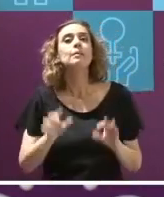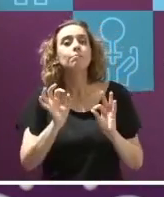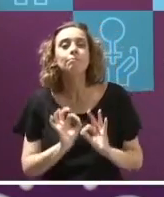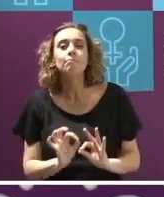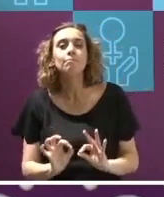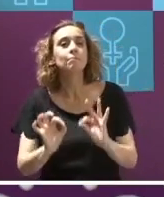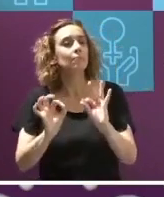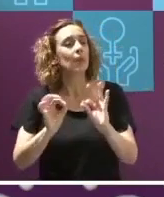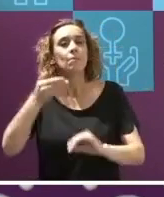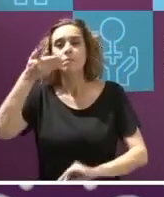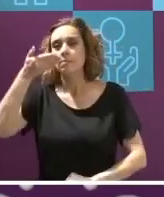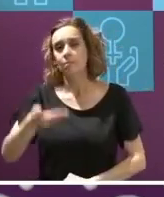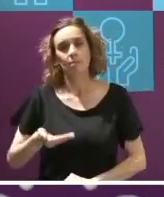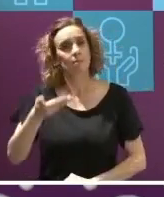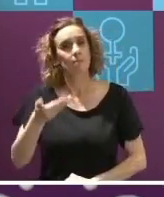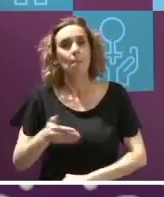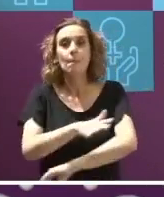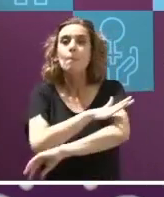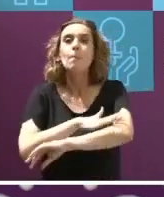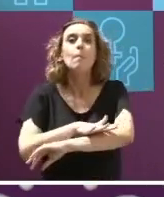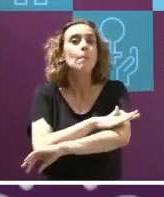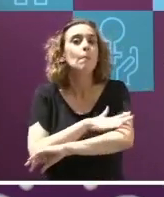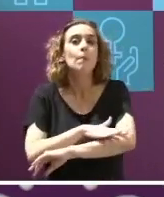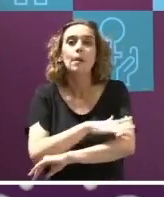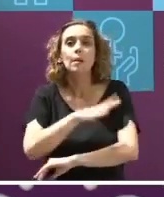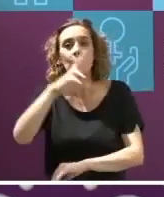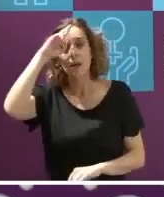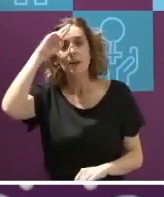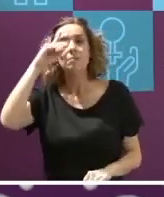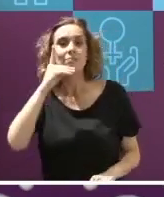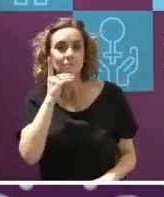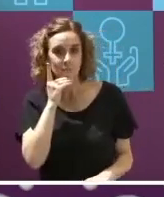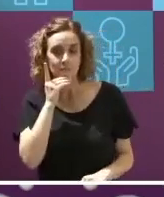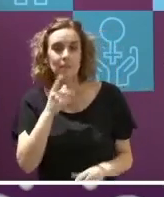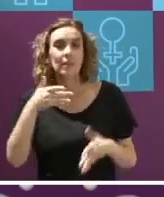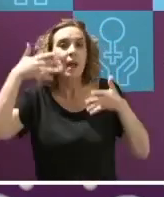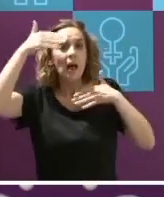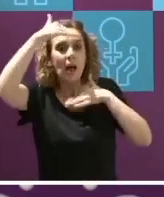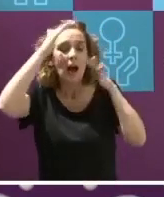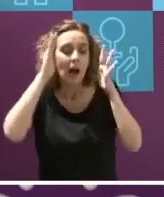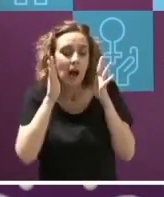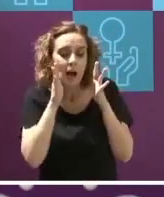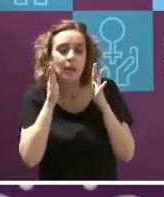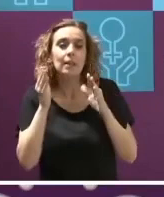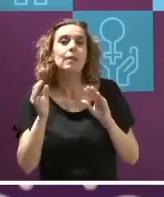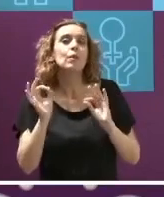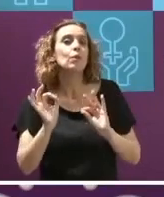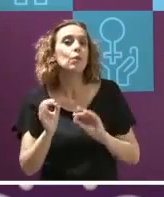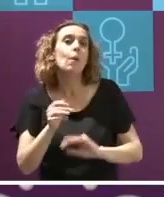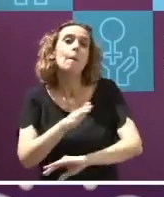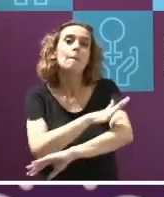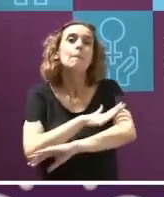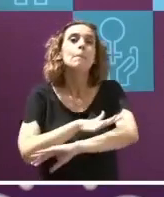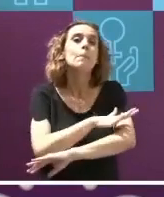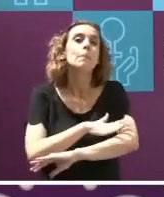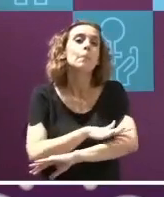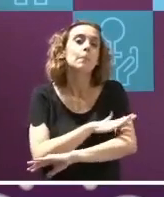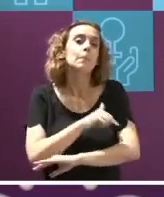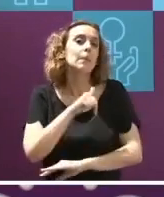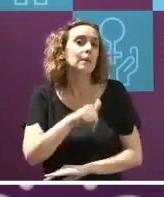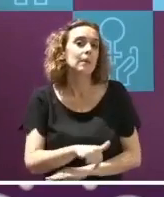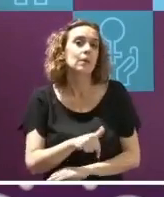particularmente relevante para el gobierno dominicano en atención al gran flujo, ministra,